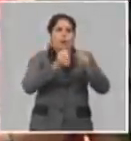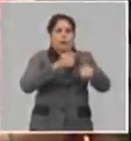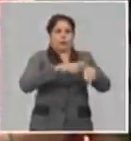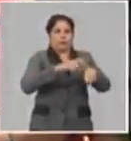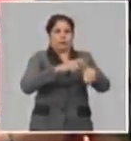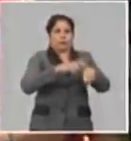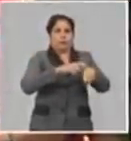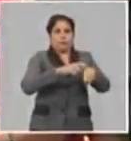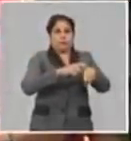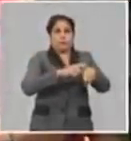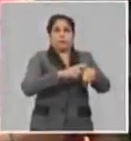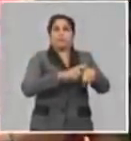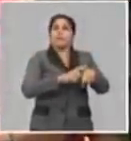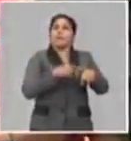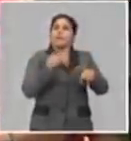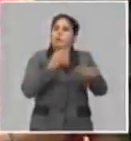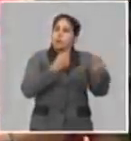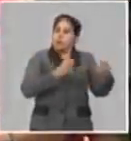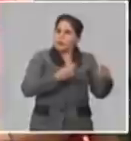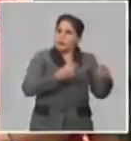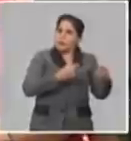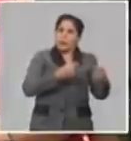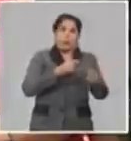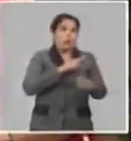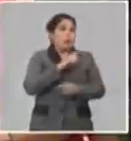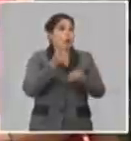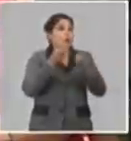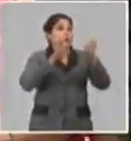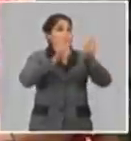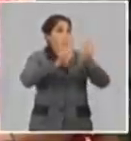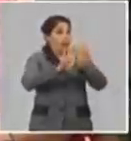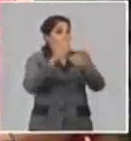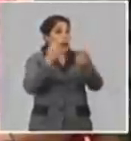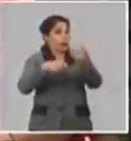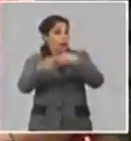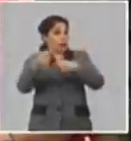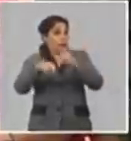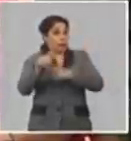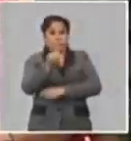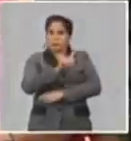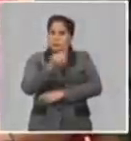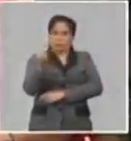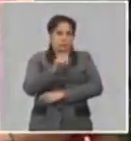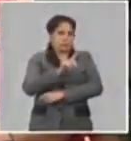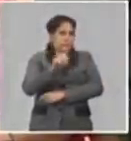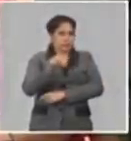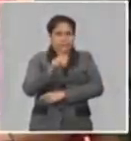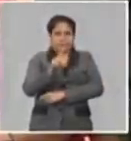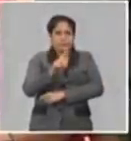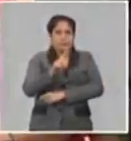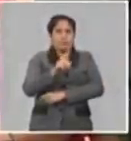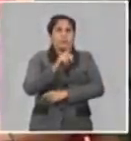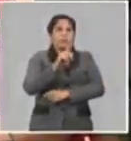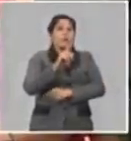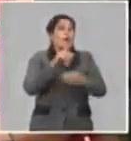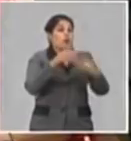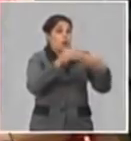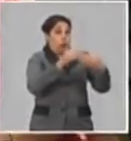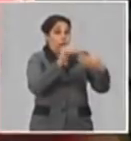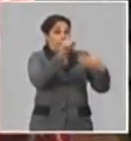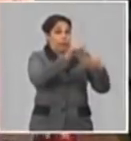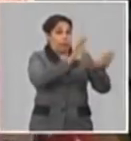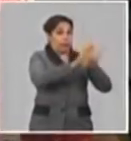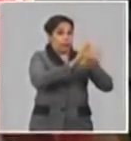tiempo. Insistir, no vamos a cerrar los comercios. Vamos a enfrentar